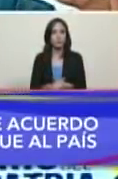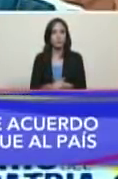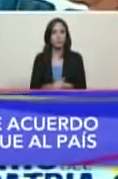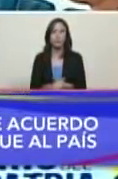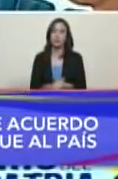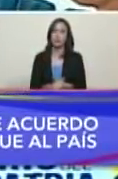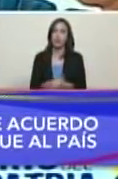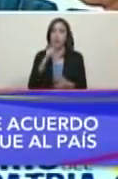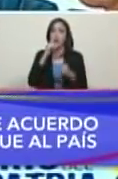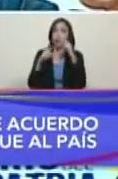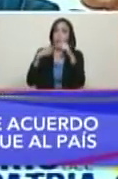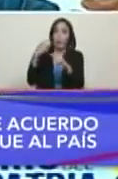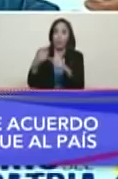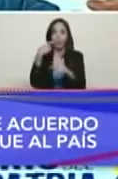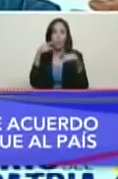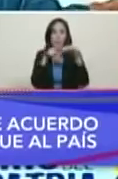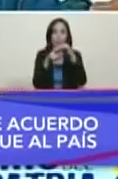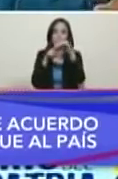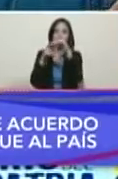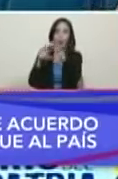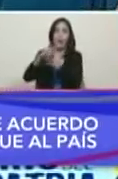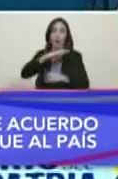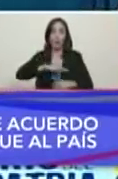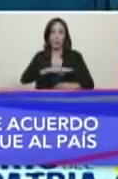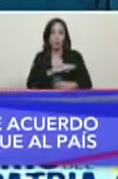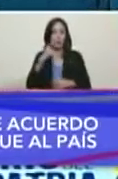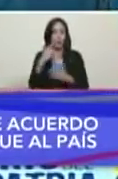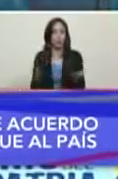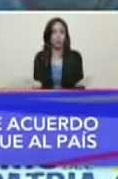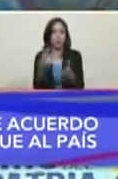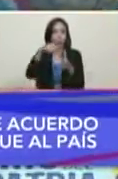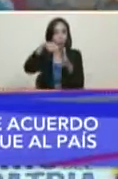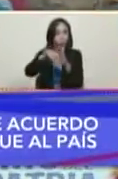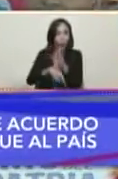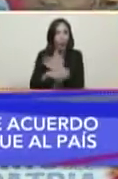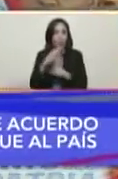después ver cómo cada una de las misiones, grandes misiones, profundiza